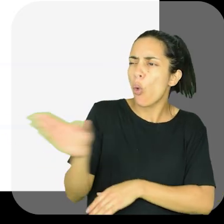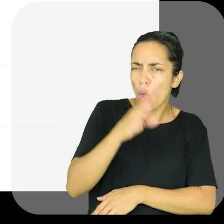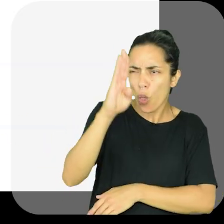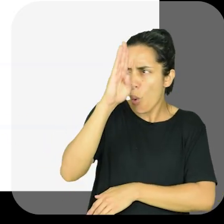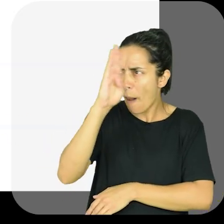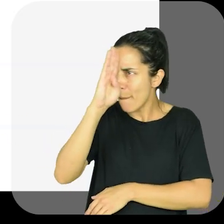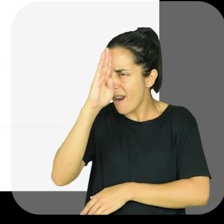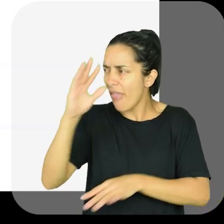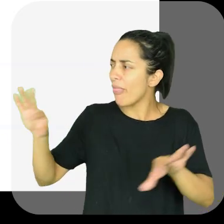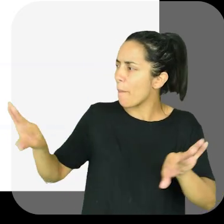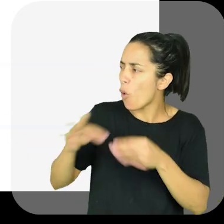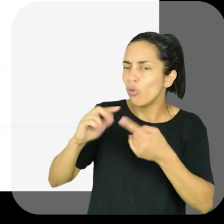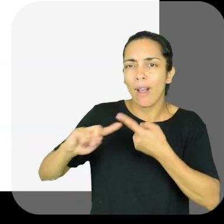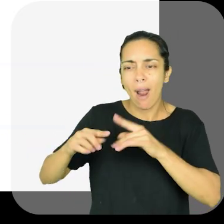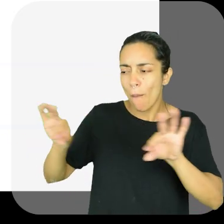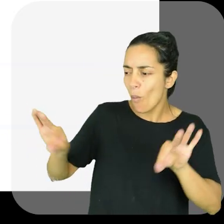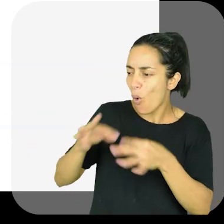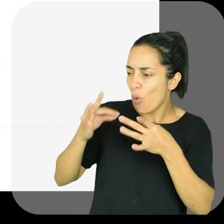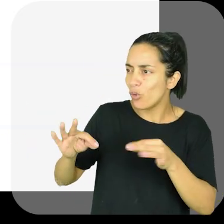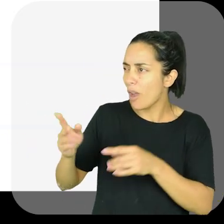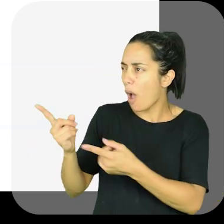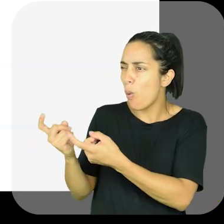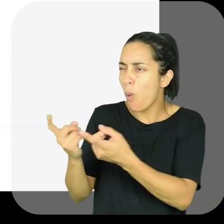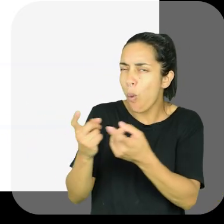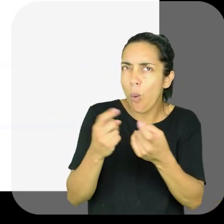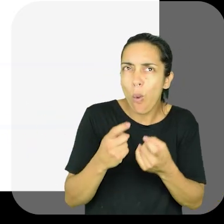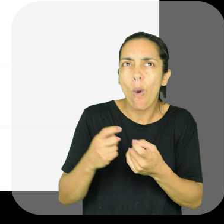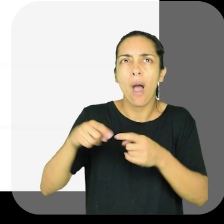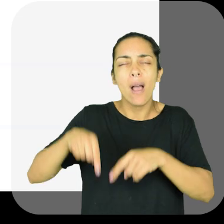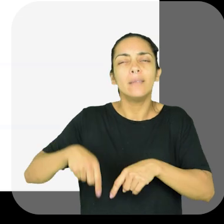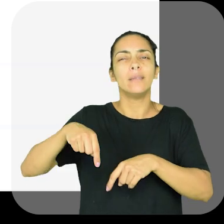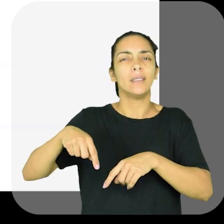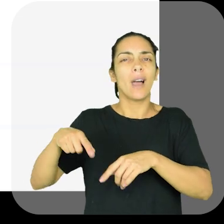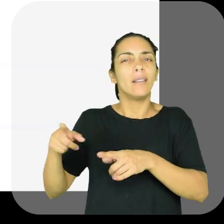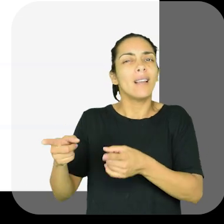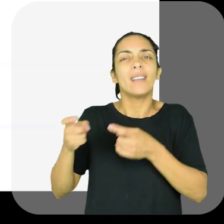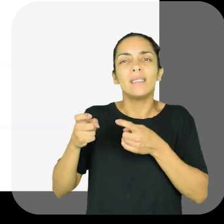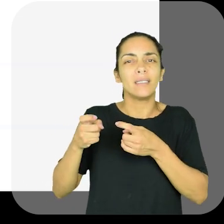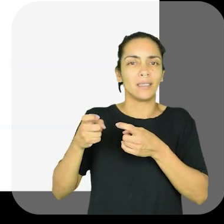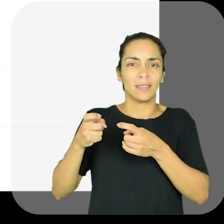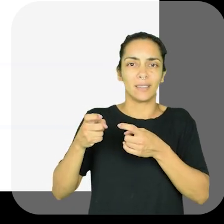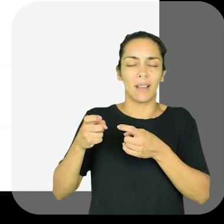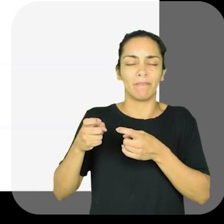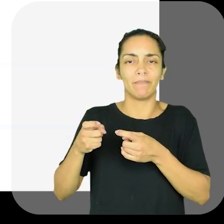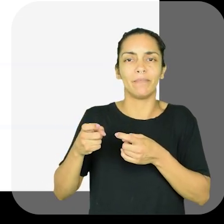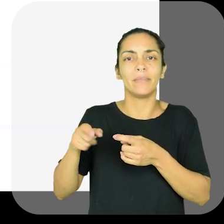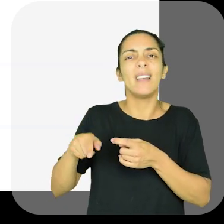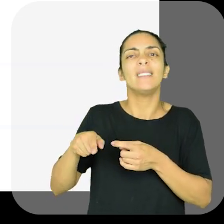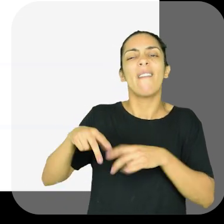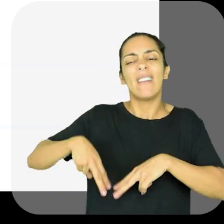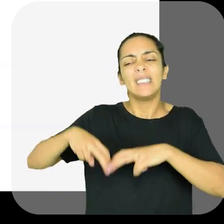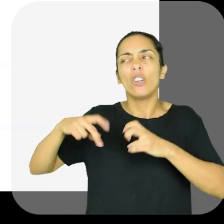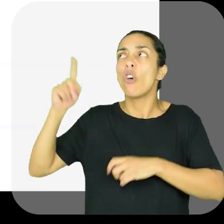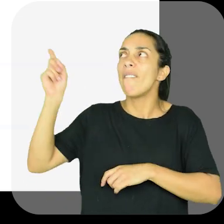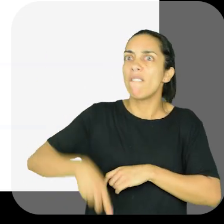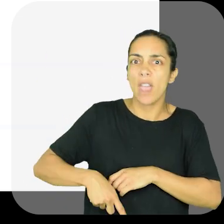alrededor de la música, en este caso. Esta investigación surge del modelo social de la discapacidad, ese